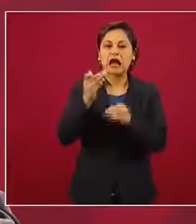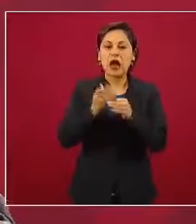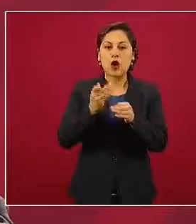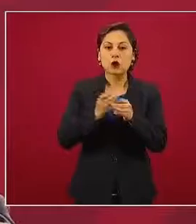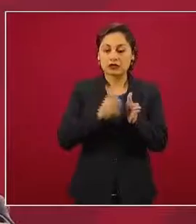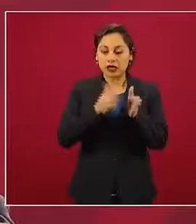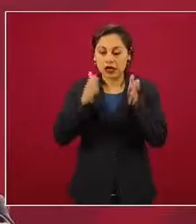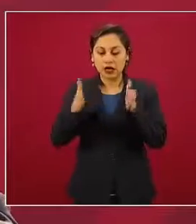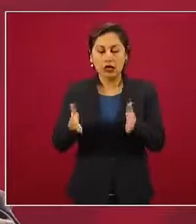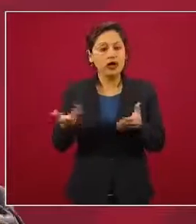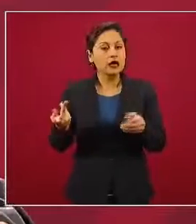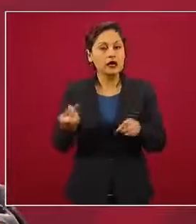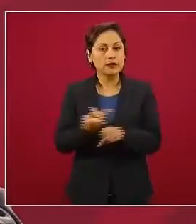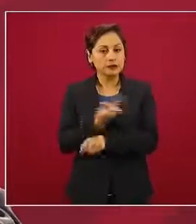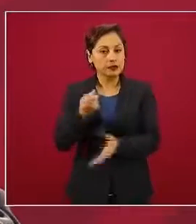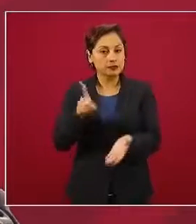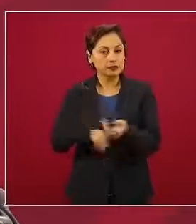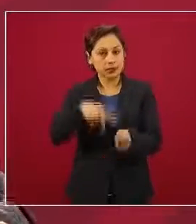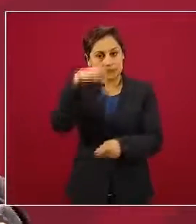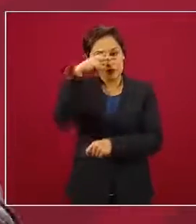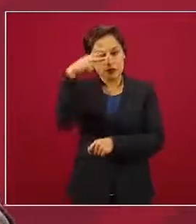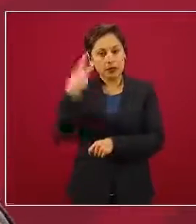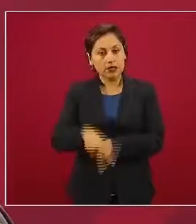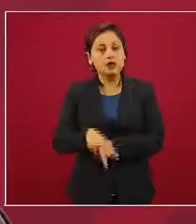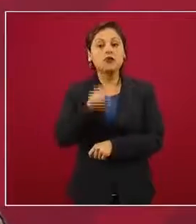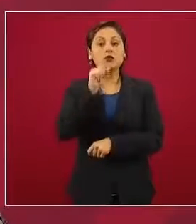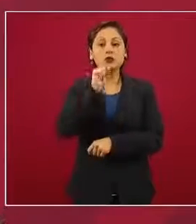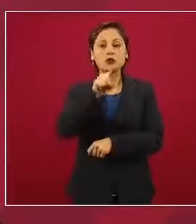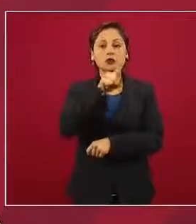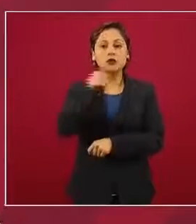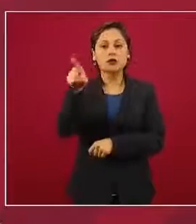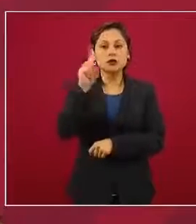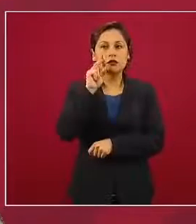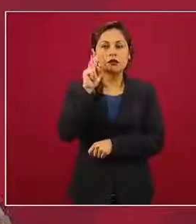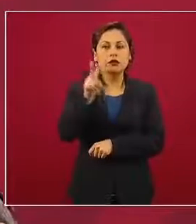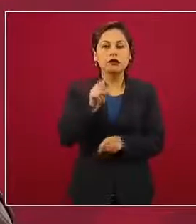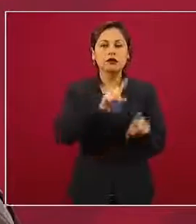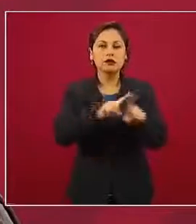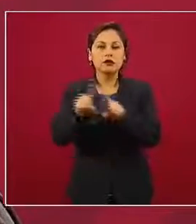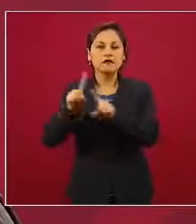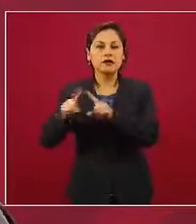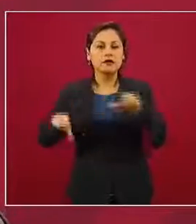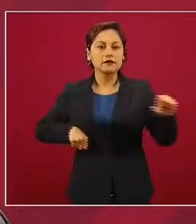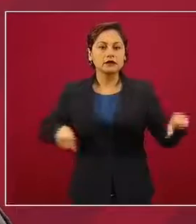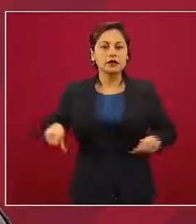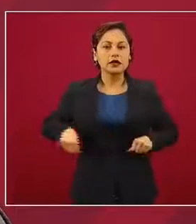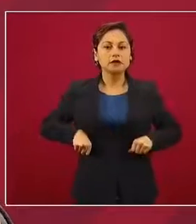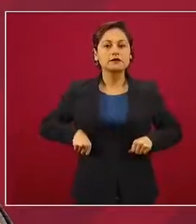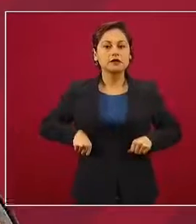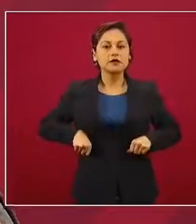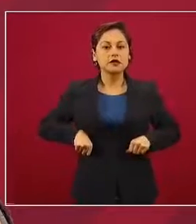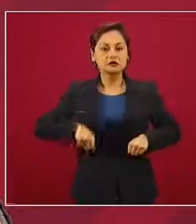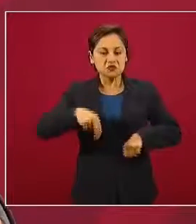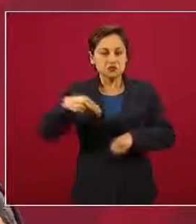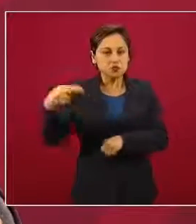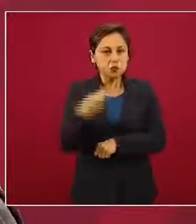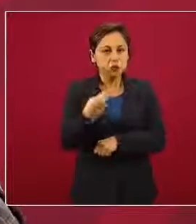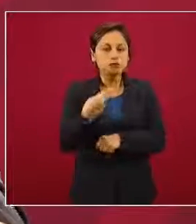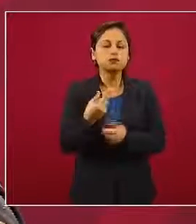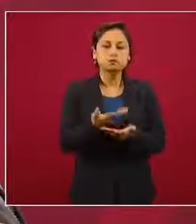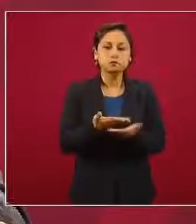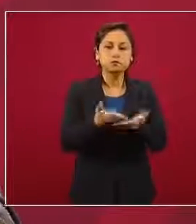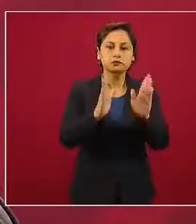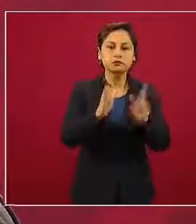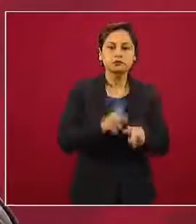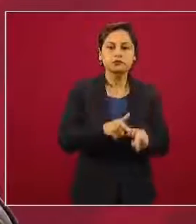las actividades que en este momento pueden tener lugar por ser actividades esenciales y